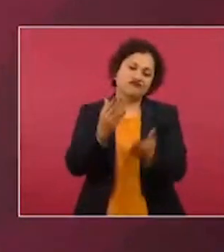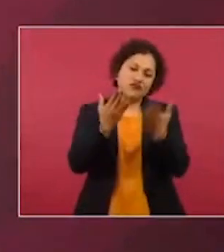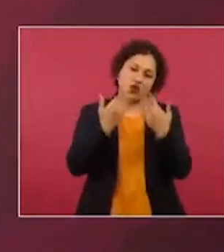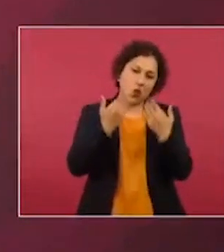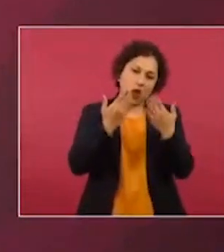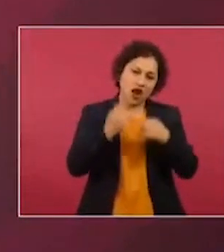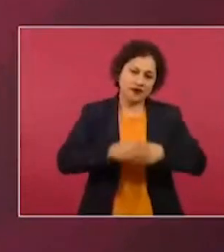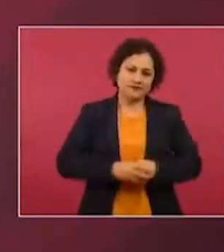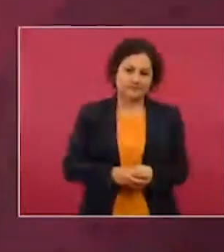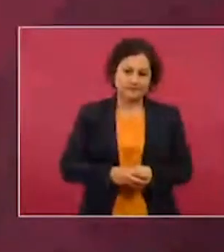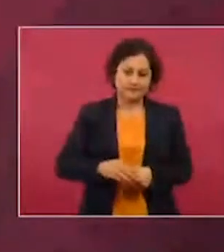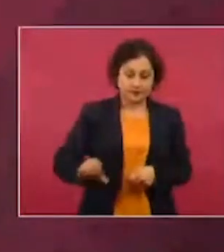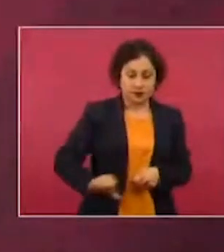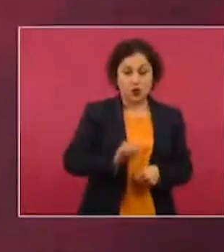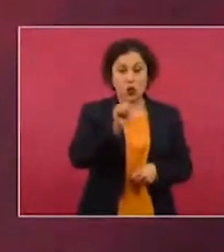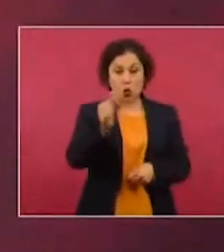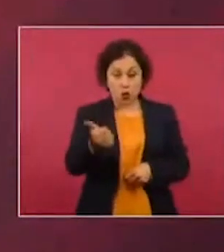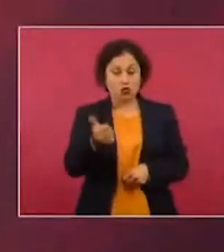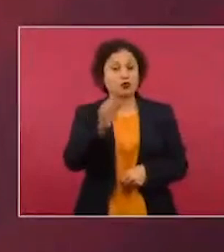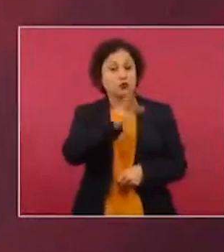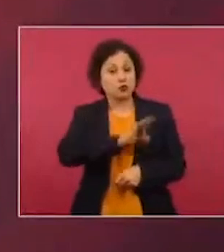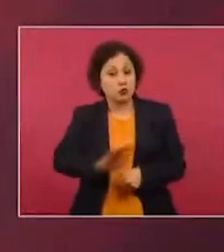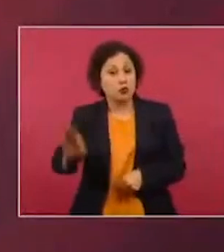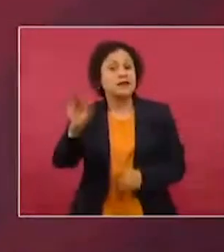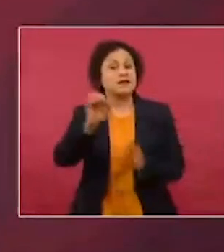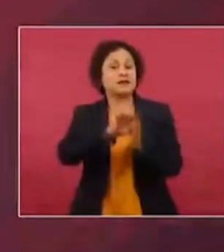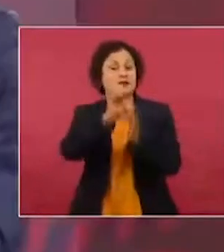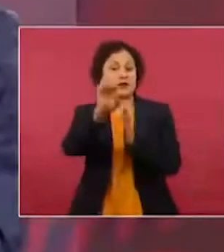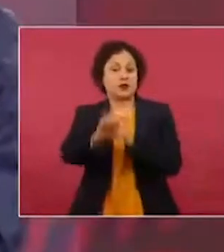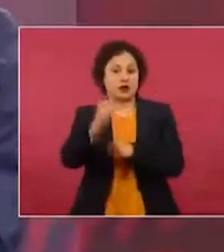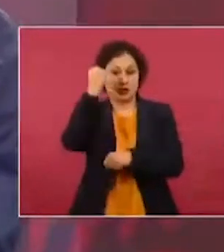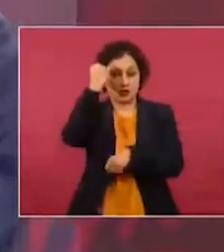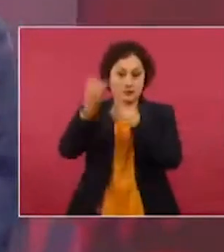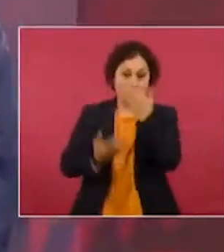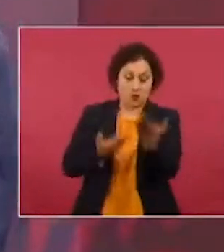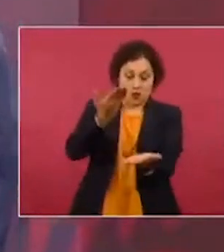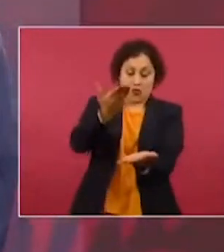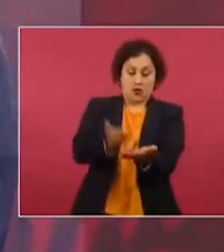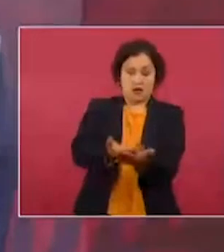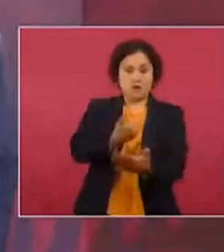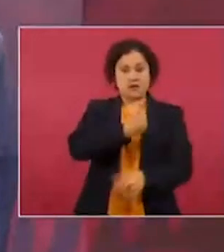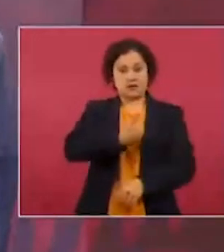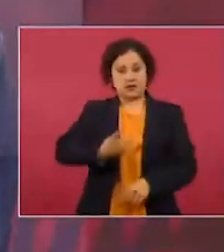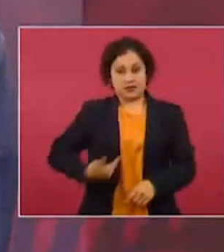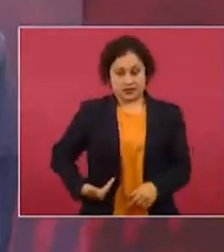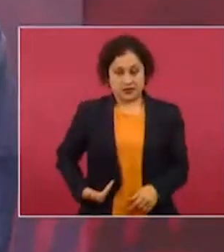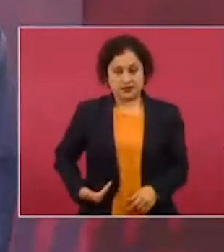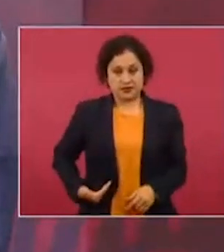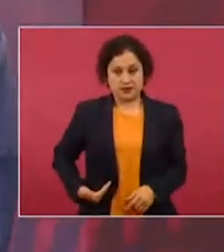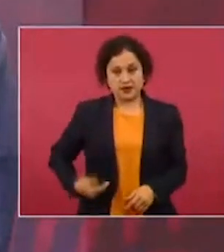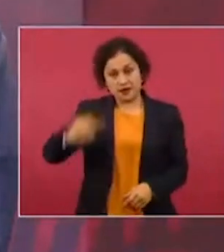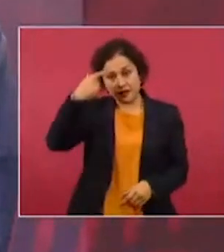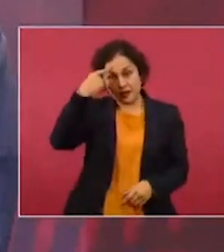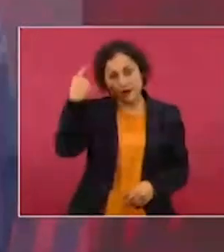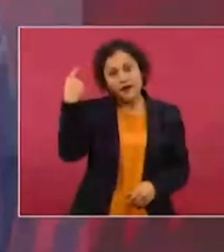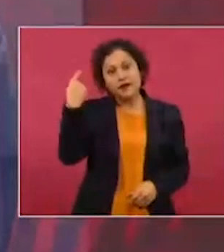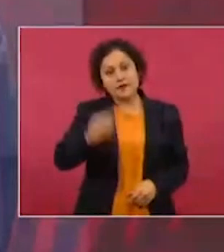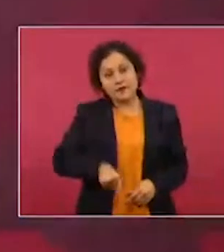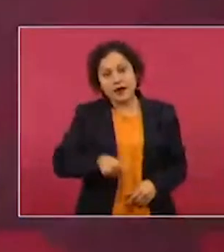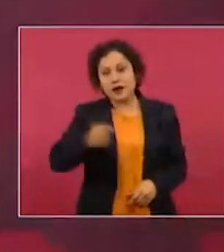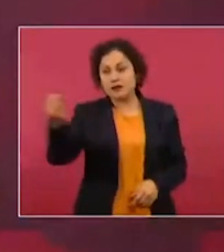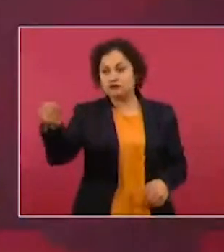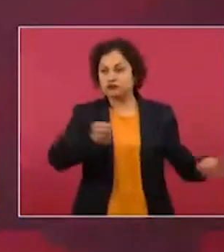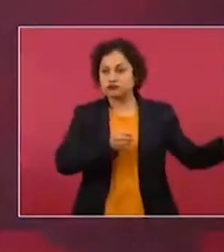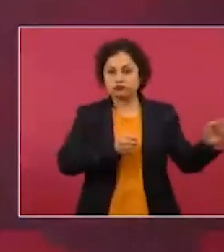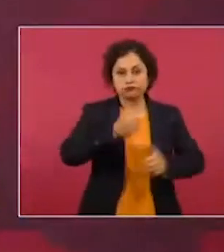un plan contra la inflación Pero ahora con los países de latinoamérica está hablando que ya habló con el presidente de Argentina